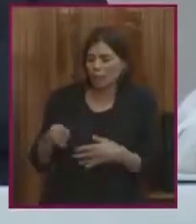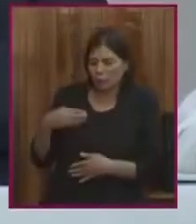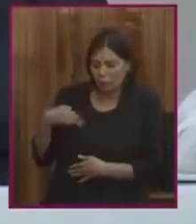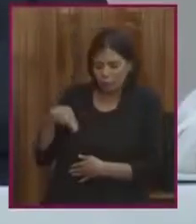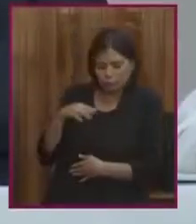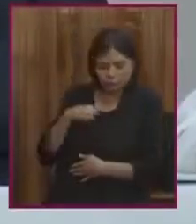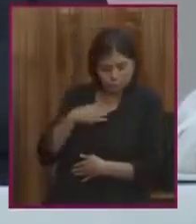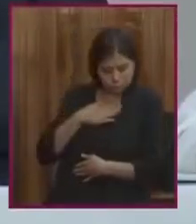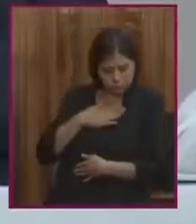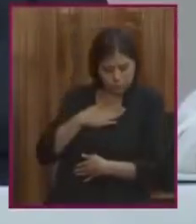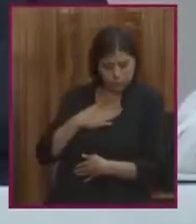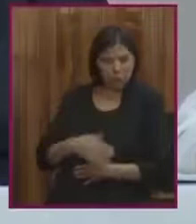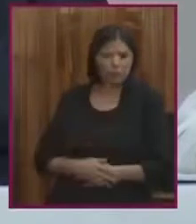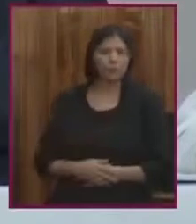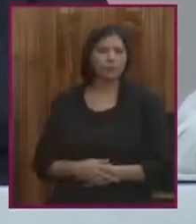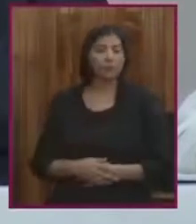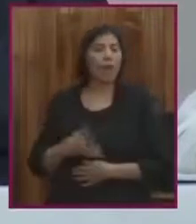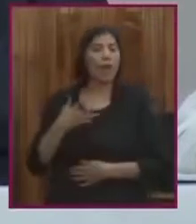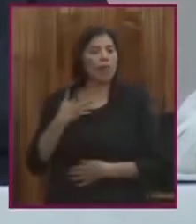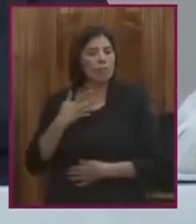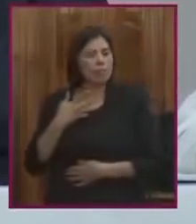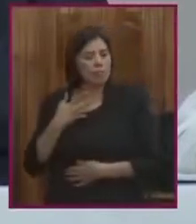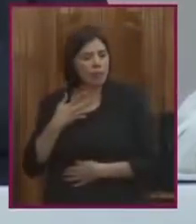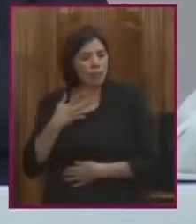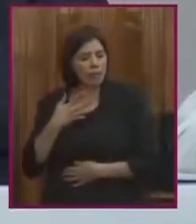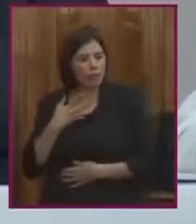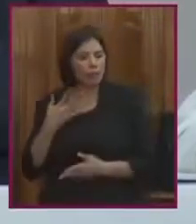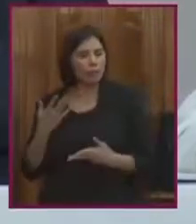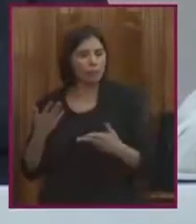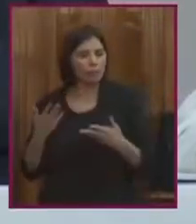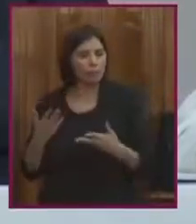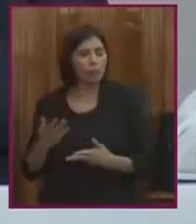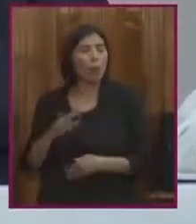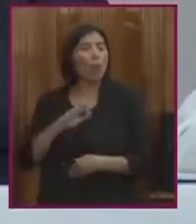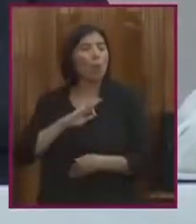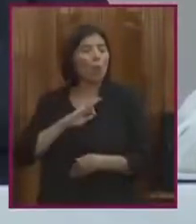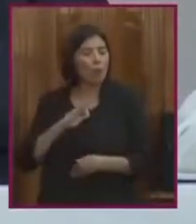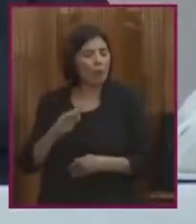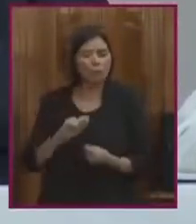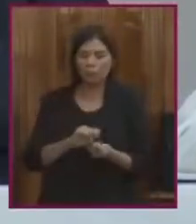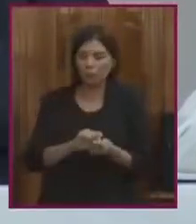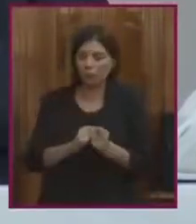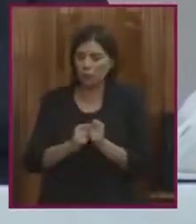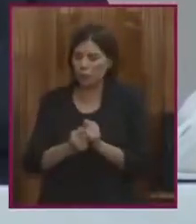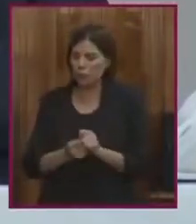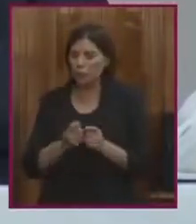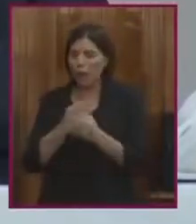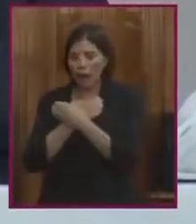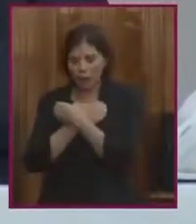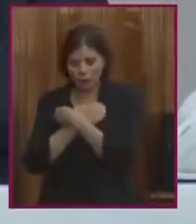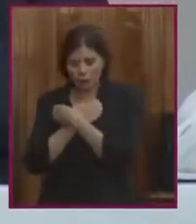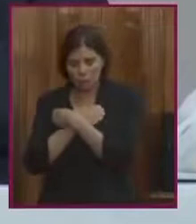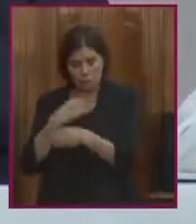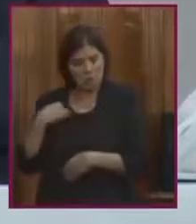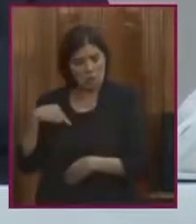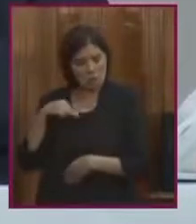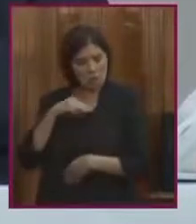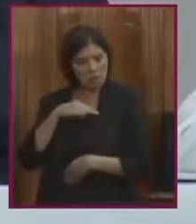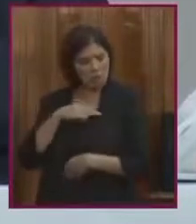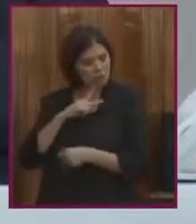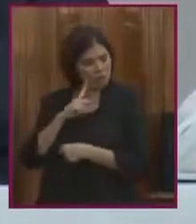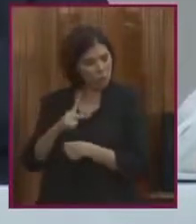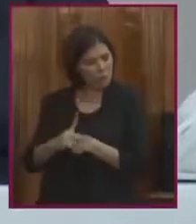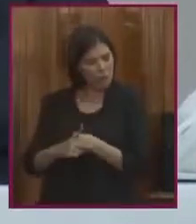nuestra. Tenemos todas las condiciones para transformar la educación en nuestro país con